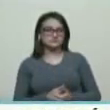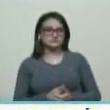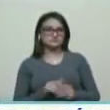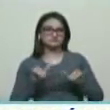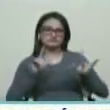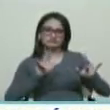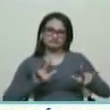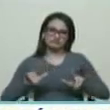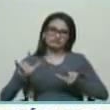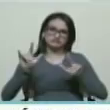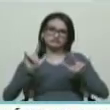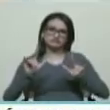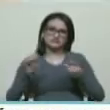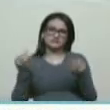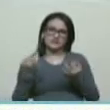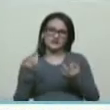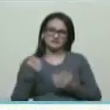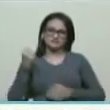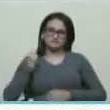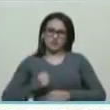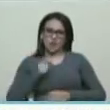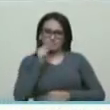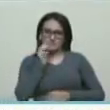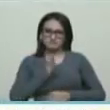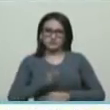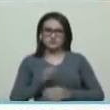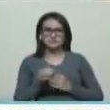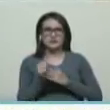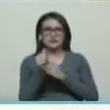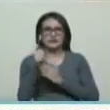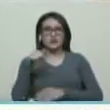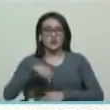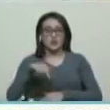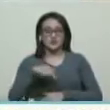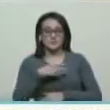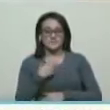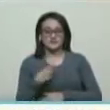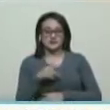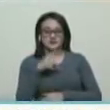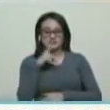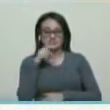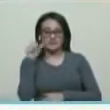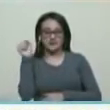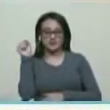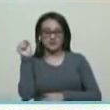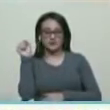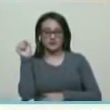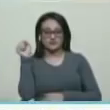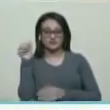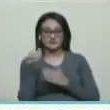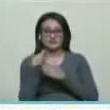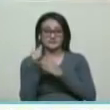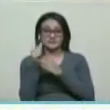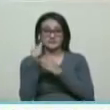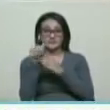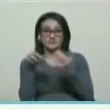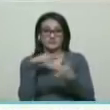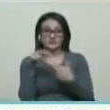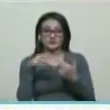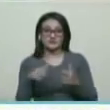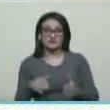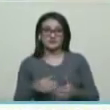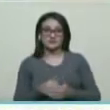apreciamos, admiramos por su posición firme y valiente, y el liderazgo hoy que tiene el presidente Nicolás Maduro, líder de la Revolución